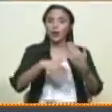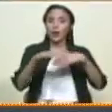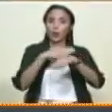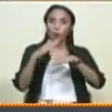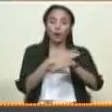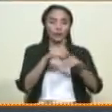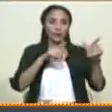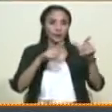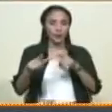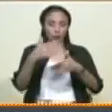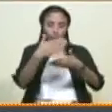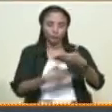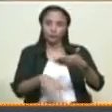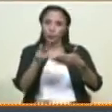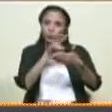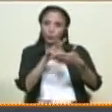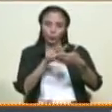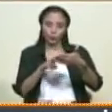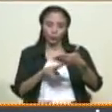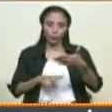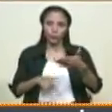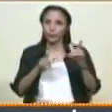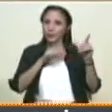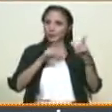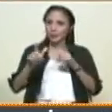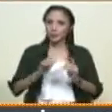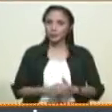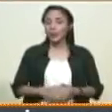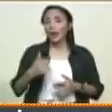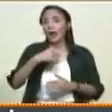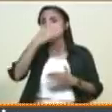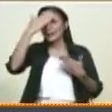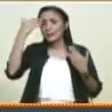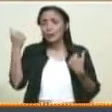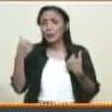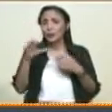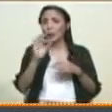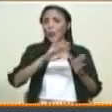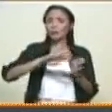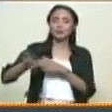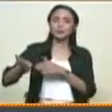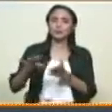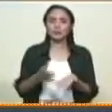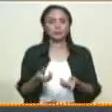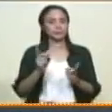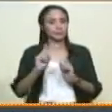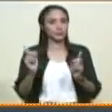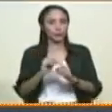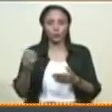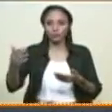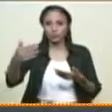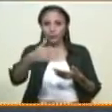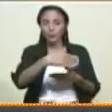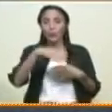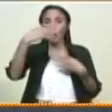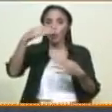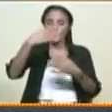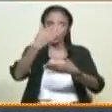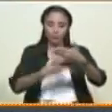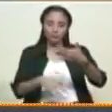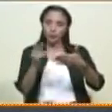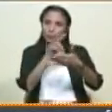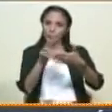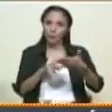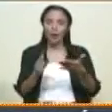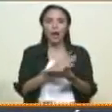eso. No dejemos eso a un lado, pues. No dejemos eso a un lado y luego nosotros